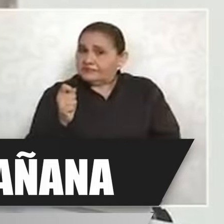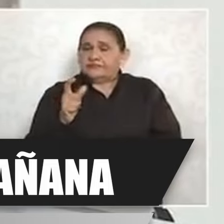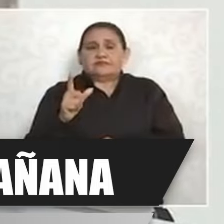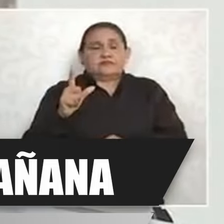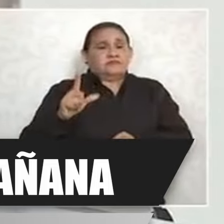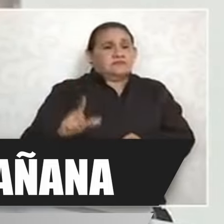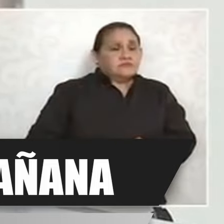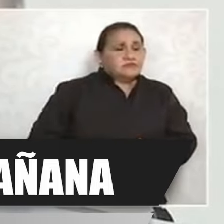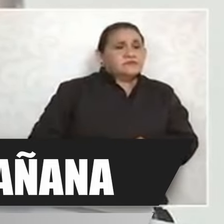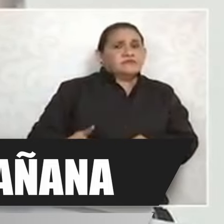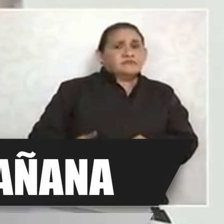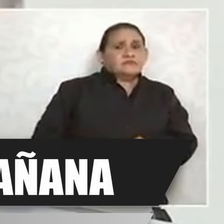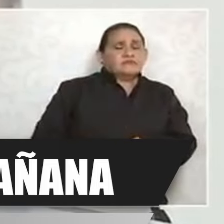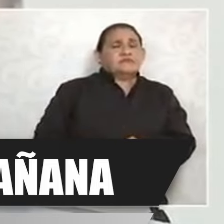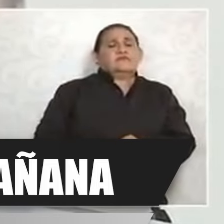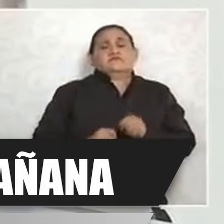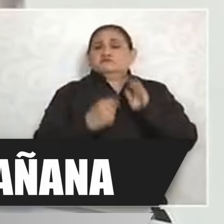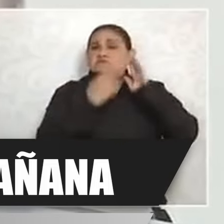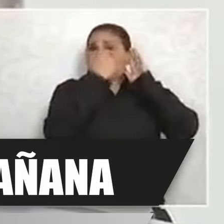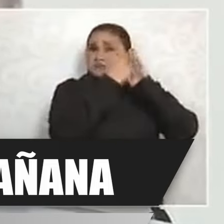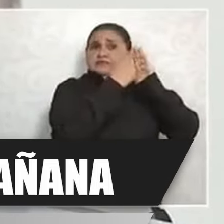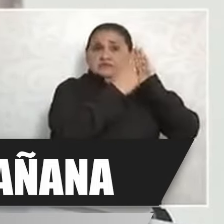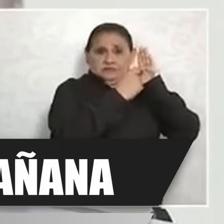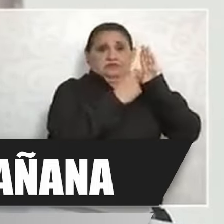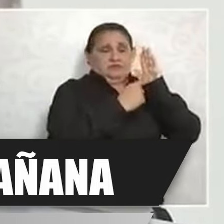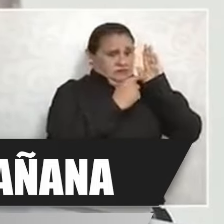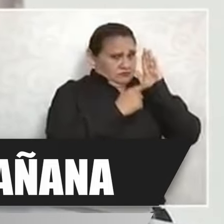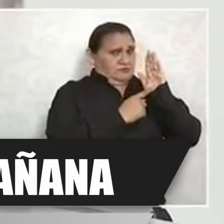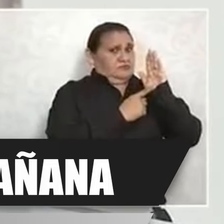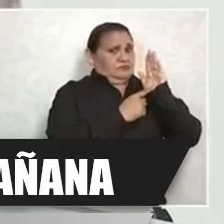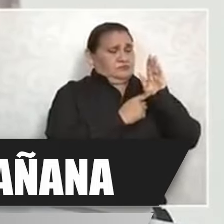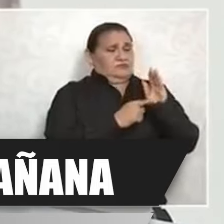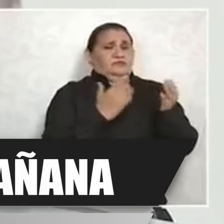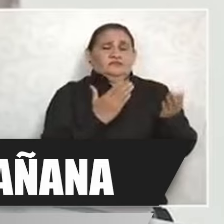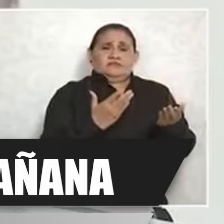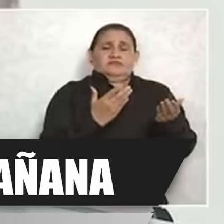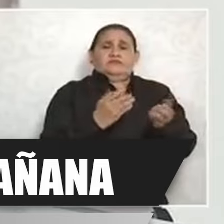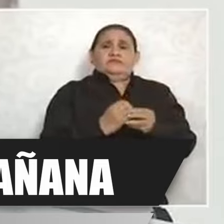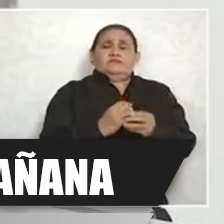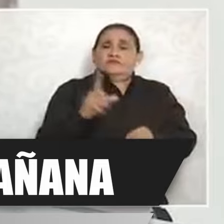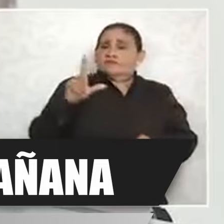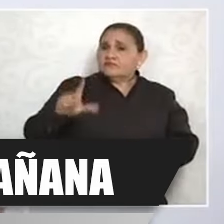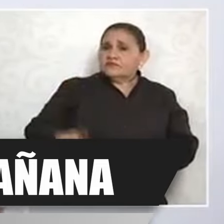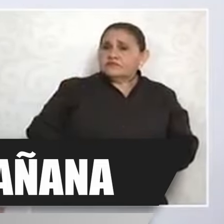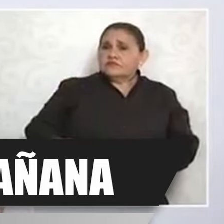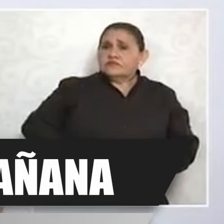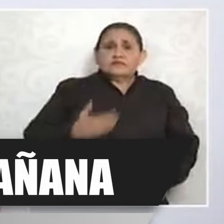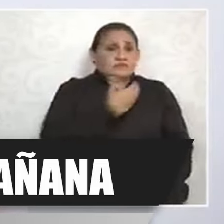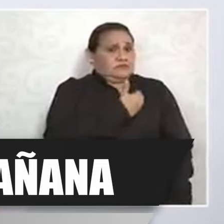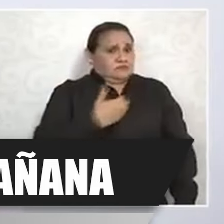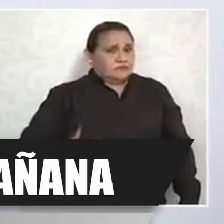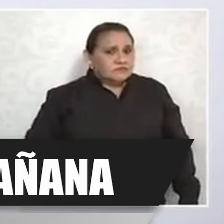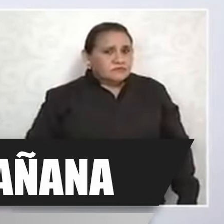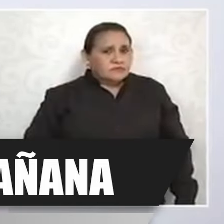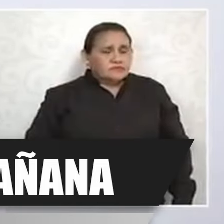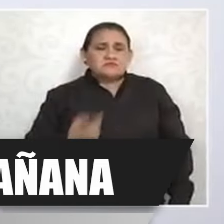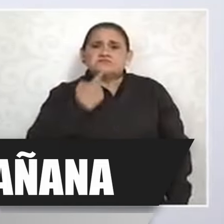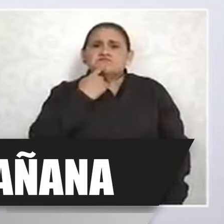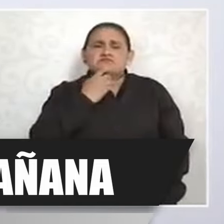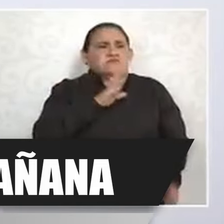con los mismos principios con los que gobernó el presidente López Obrador. ¿Cuáles son